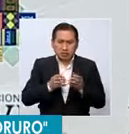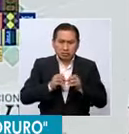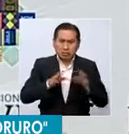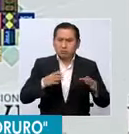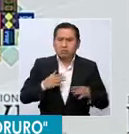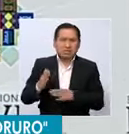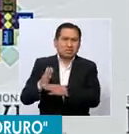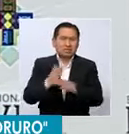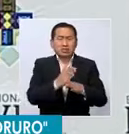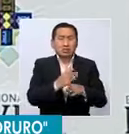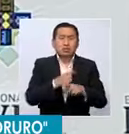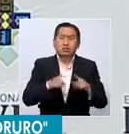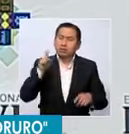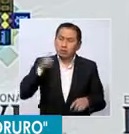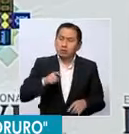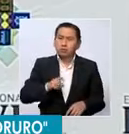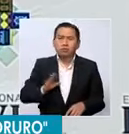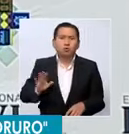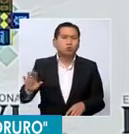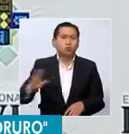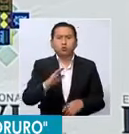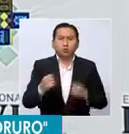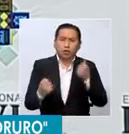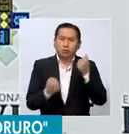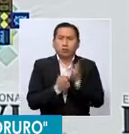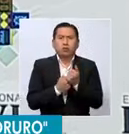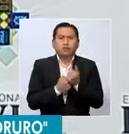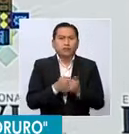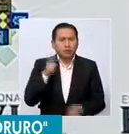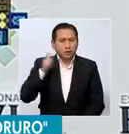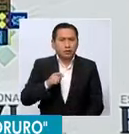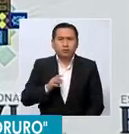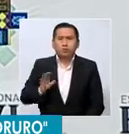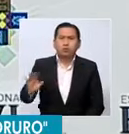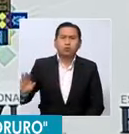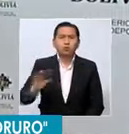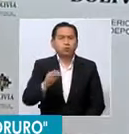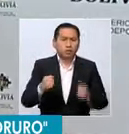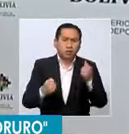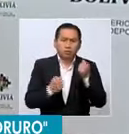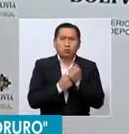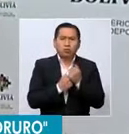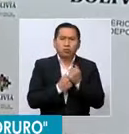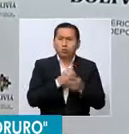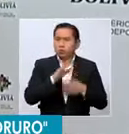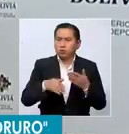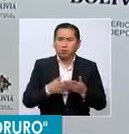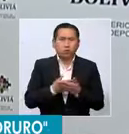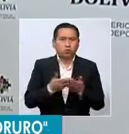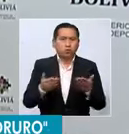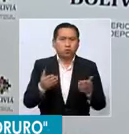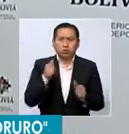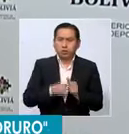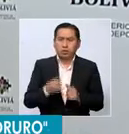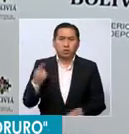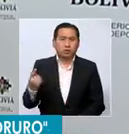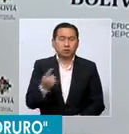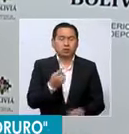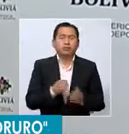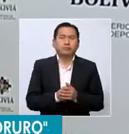necesitamos del apoyo necesitamos del apoyo de todos y cada uno de los ciudadanos bolivianos